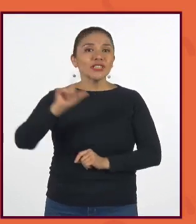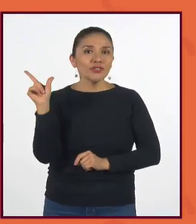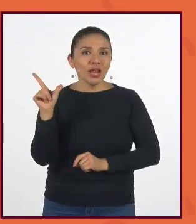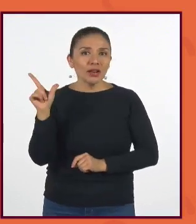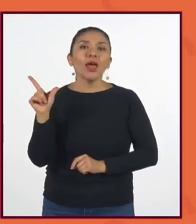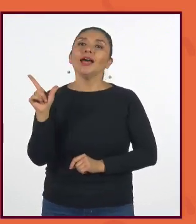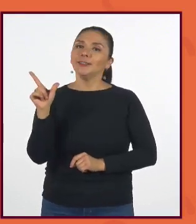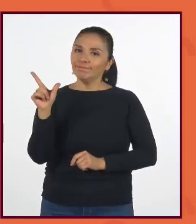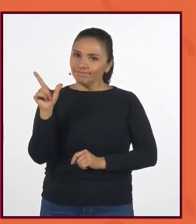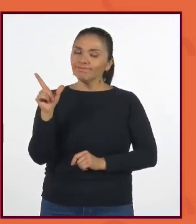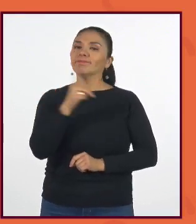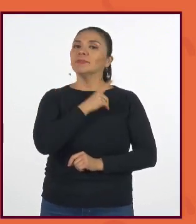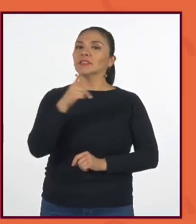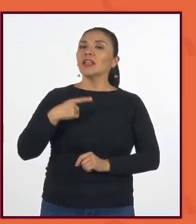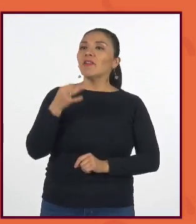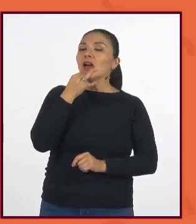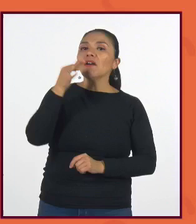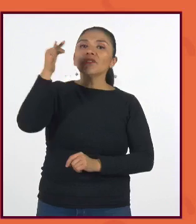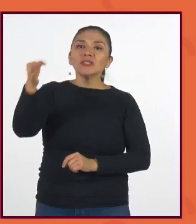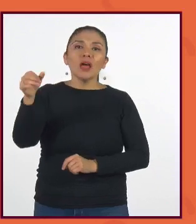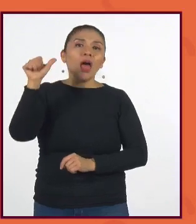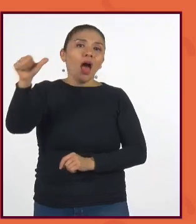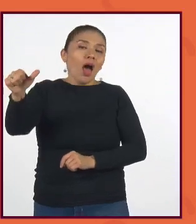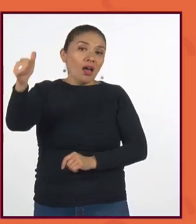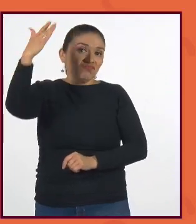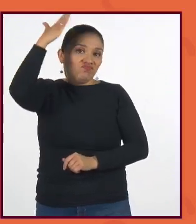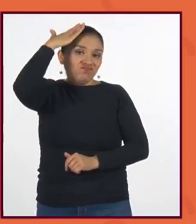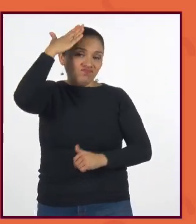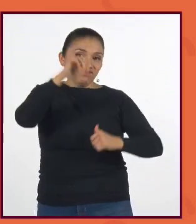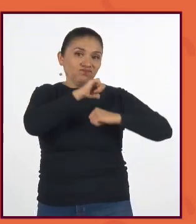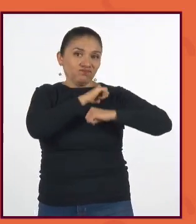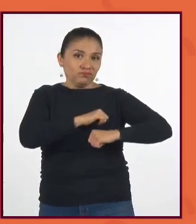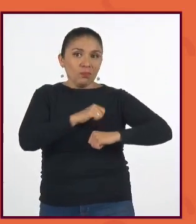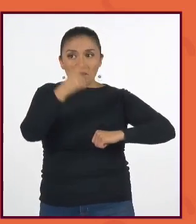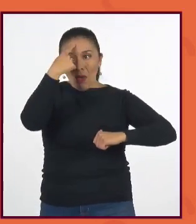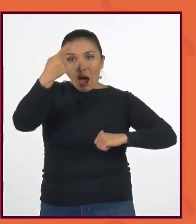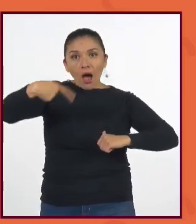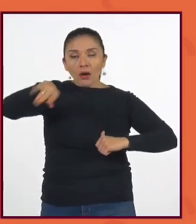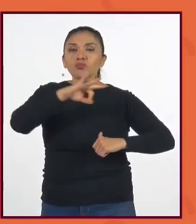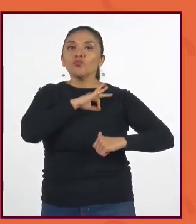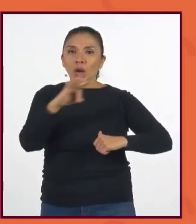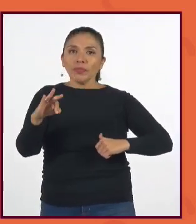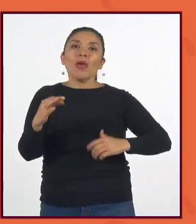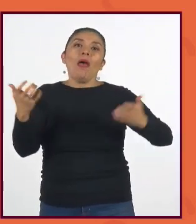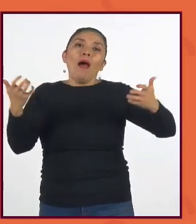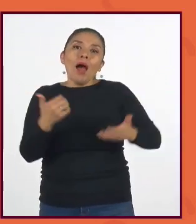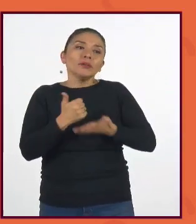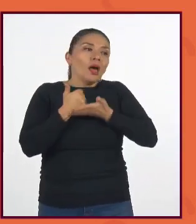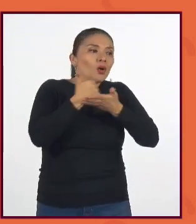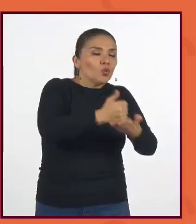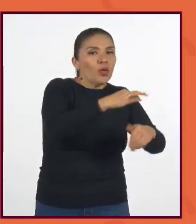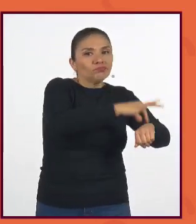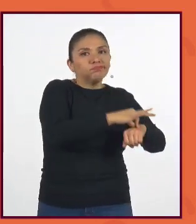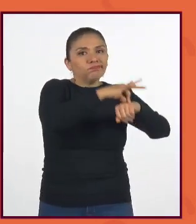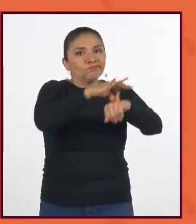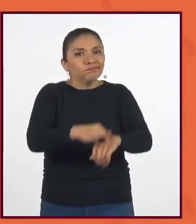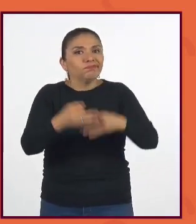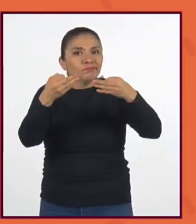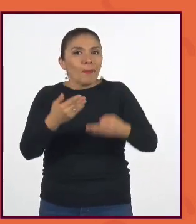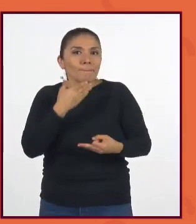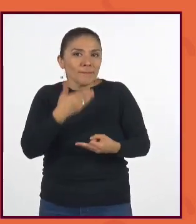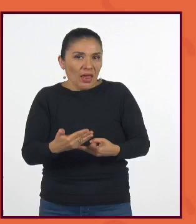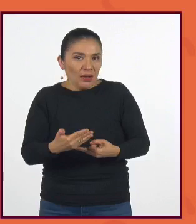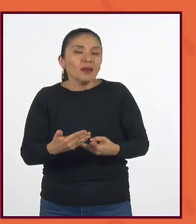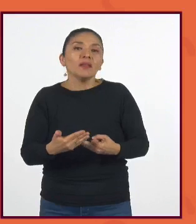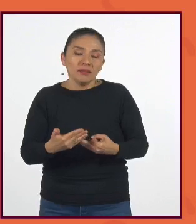que alertar a las autoridades para poder brindar una adecuada canalización. O sea, sí se tiene que